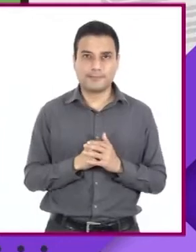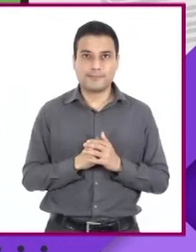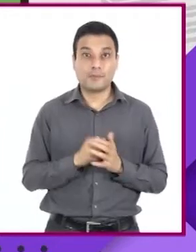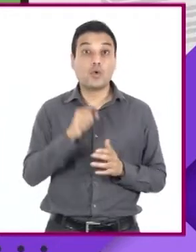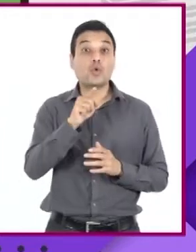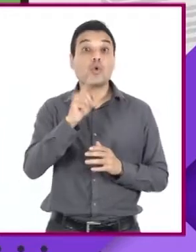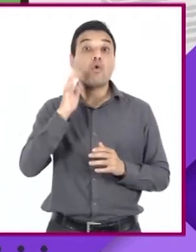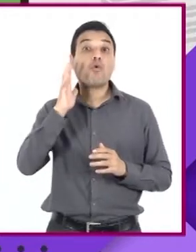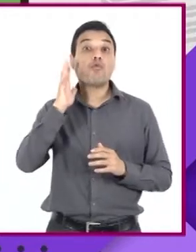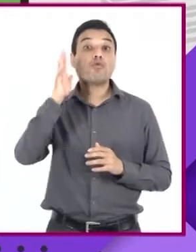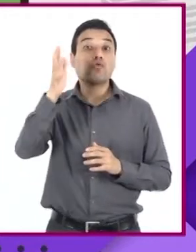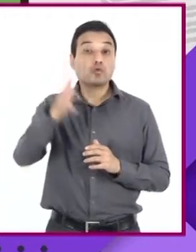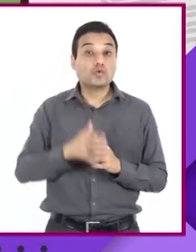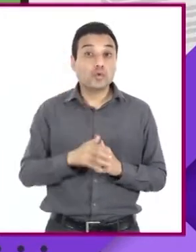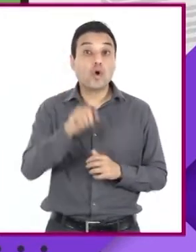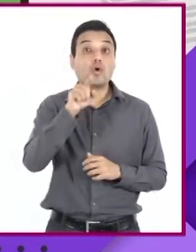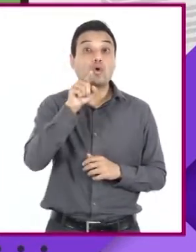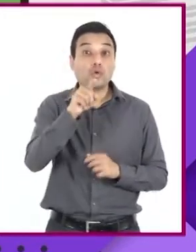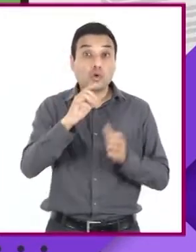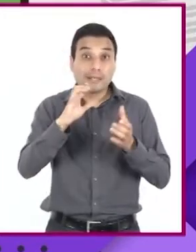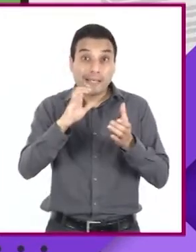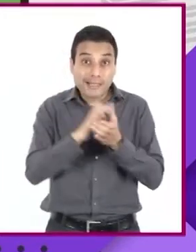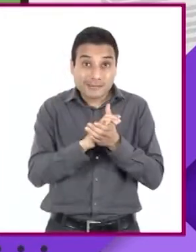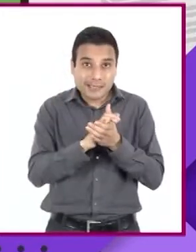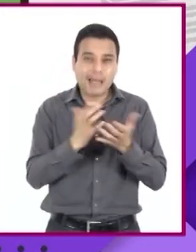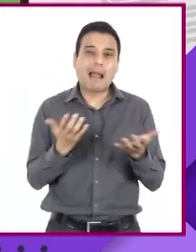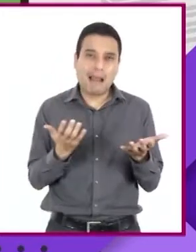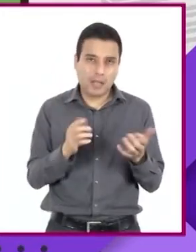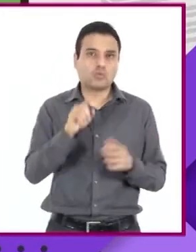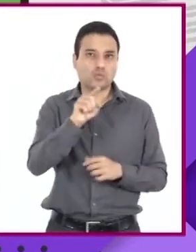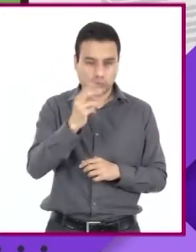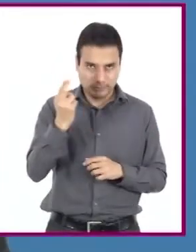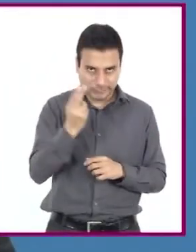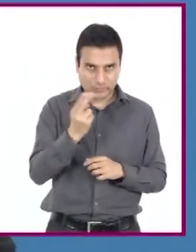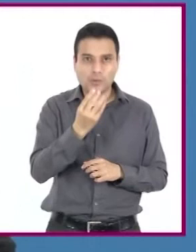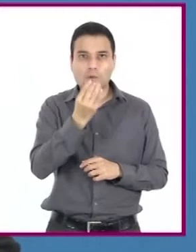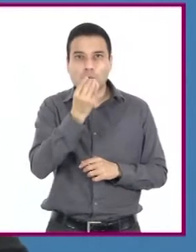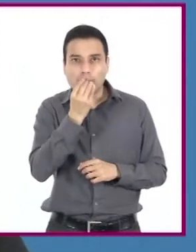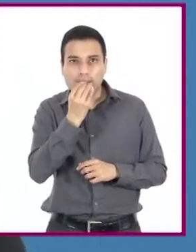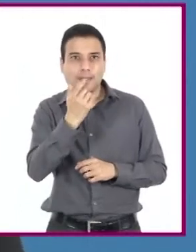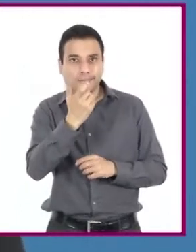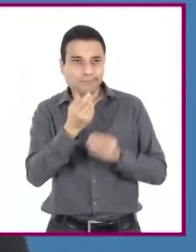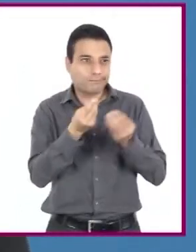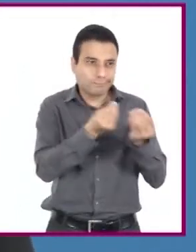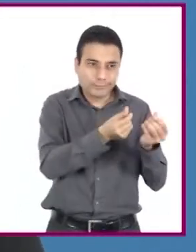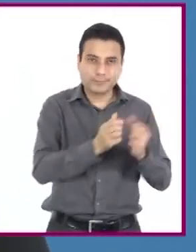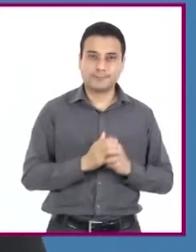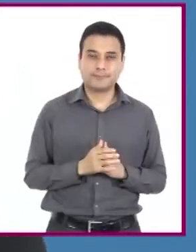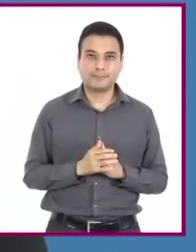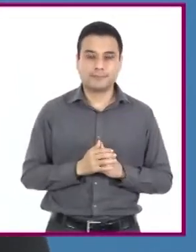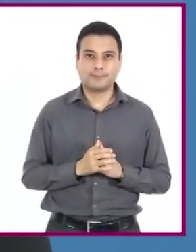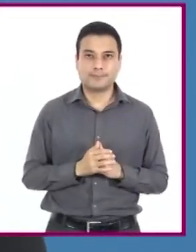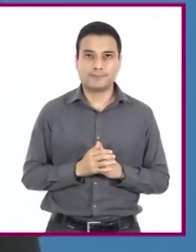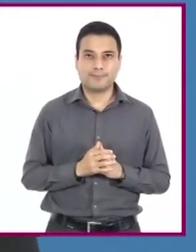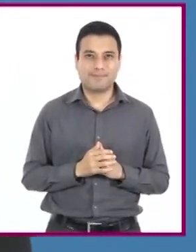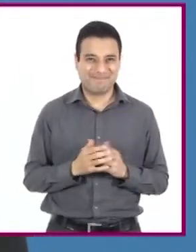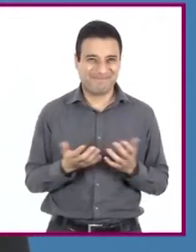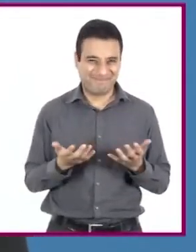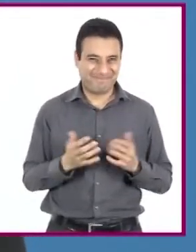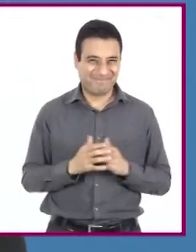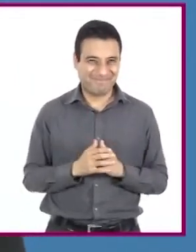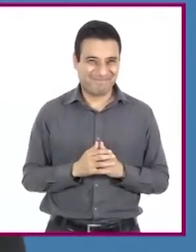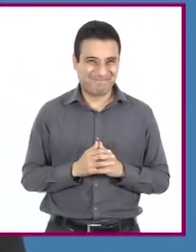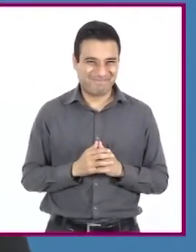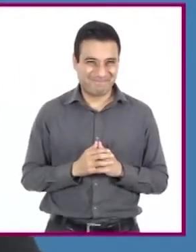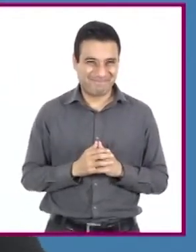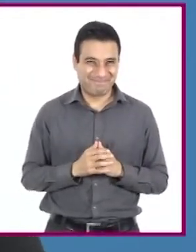cuando seas cabeza de familia debes saber mantenerla. La discriminación de género puede